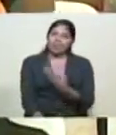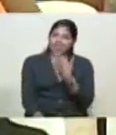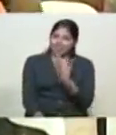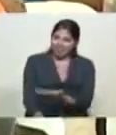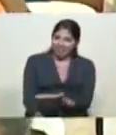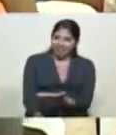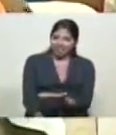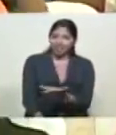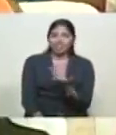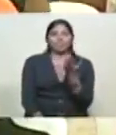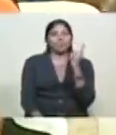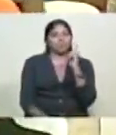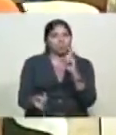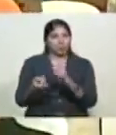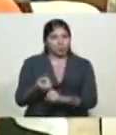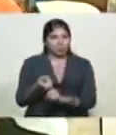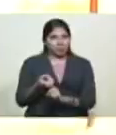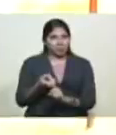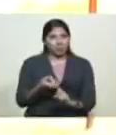tus reflexiones.